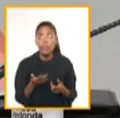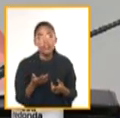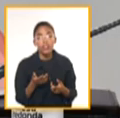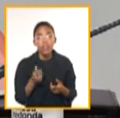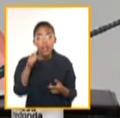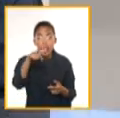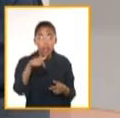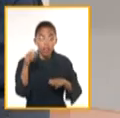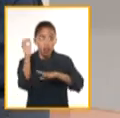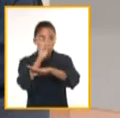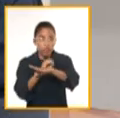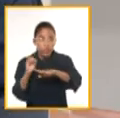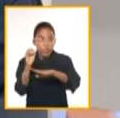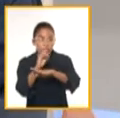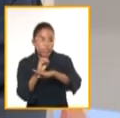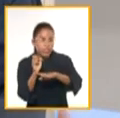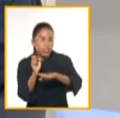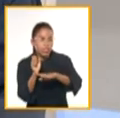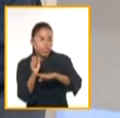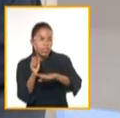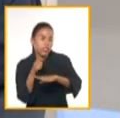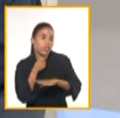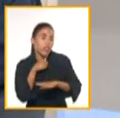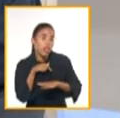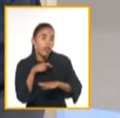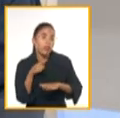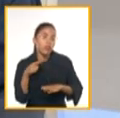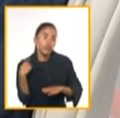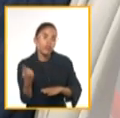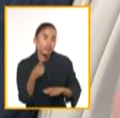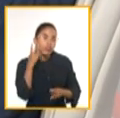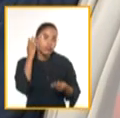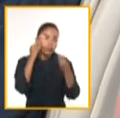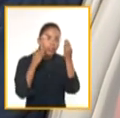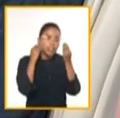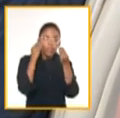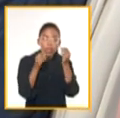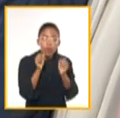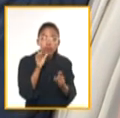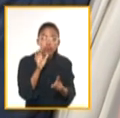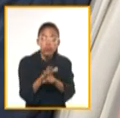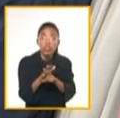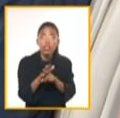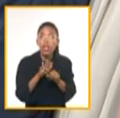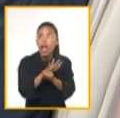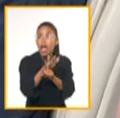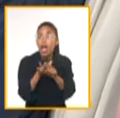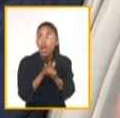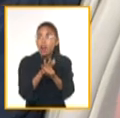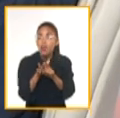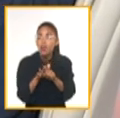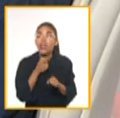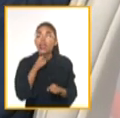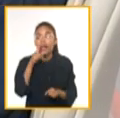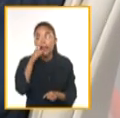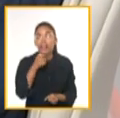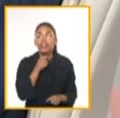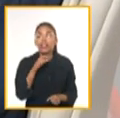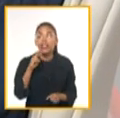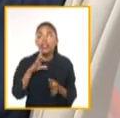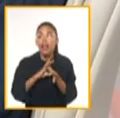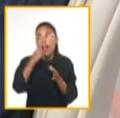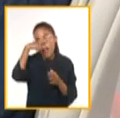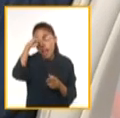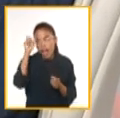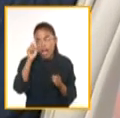Occidente, Félix, está a la expectativa del arranque de Energas Boca de Jaruco. ¿Qué pasó en esta ocasión? ¿Por qué no arrancó Energas Boca de